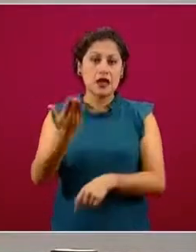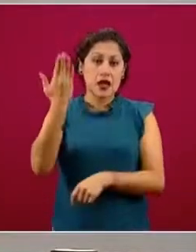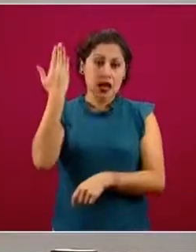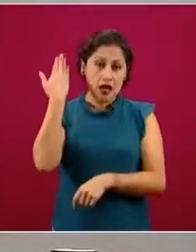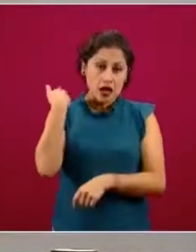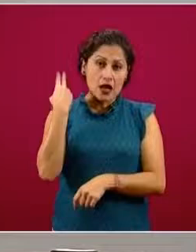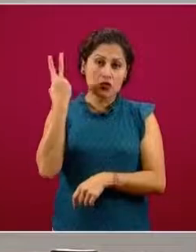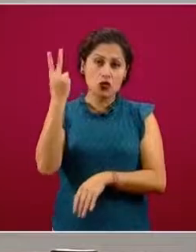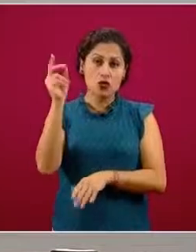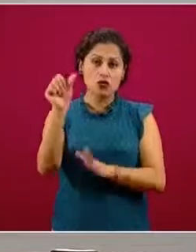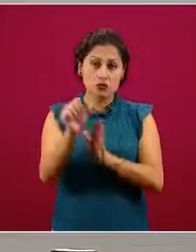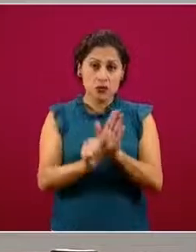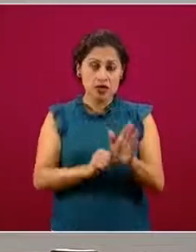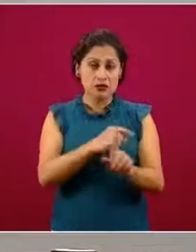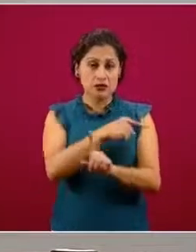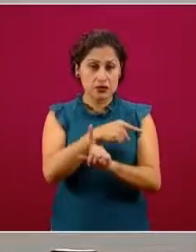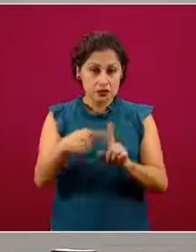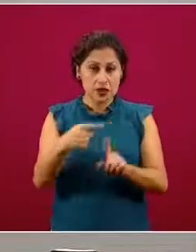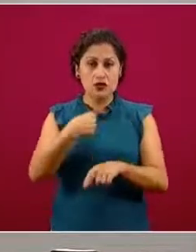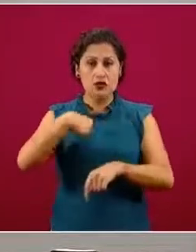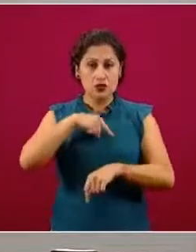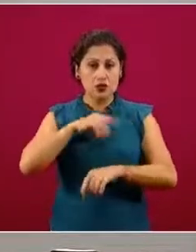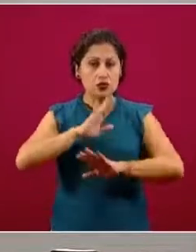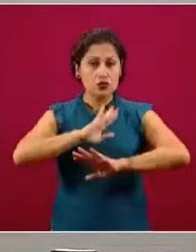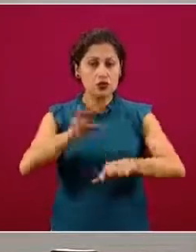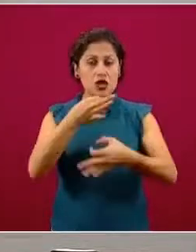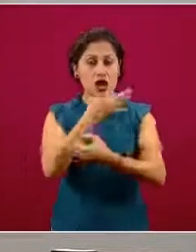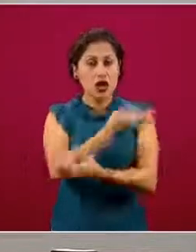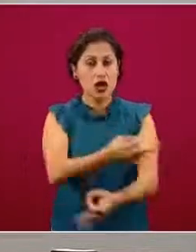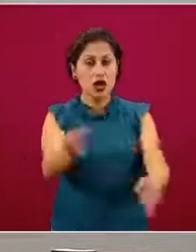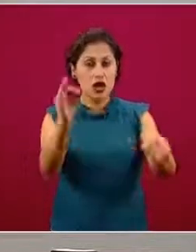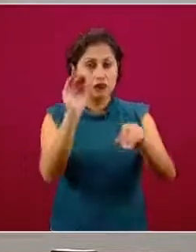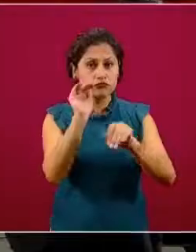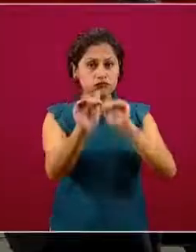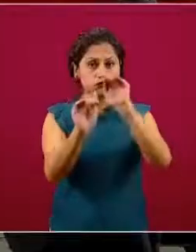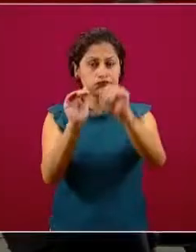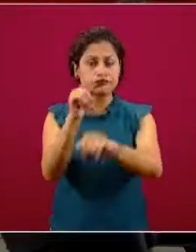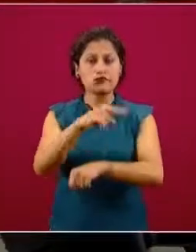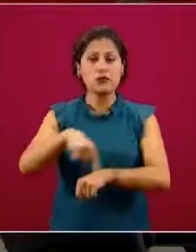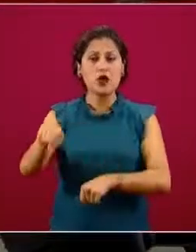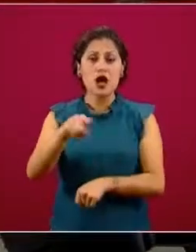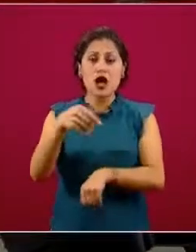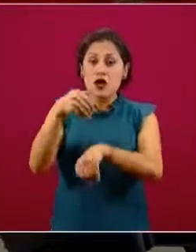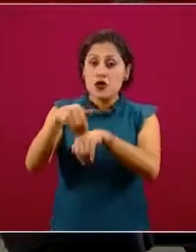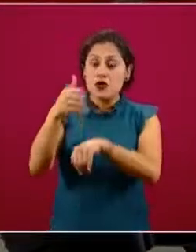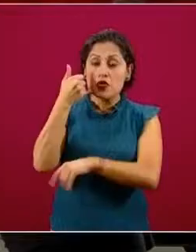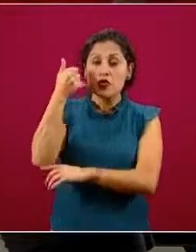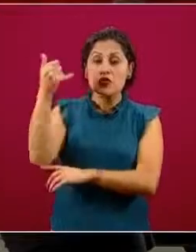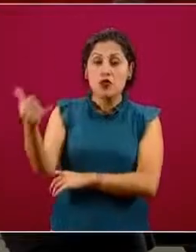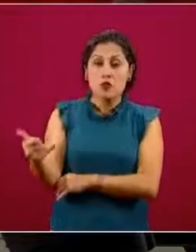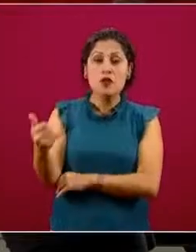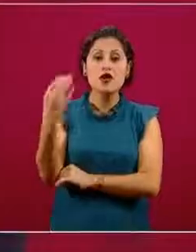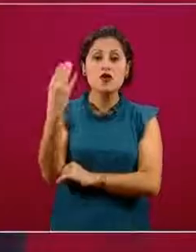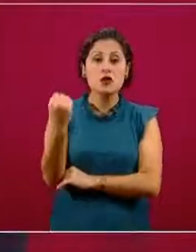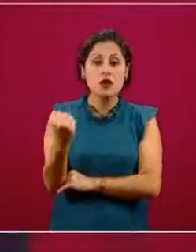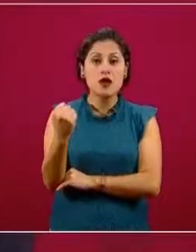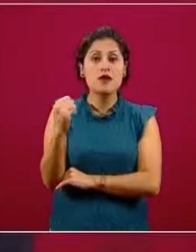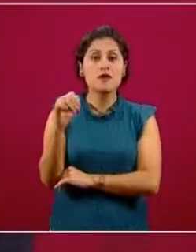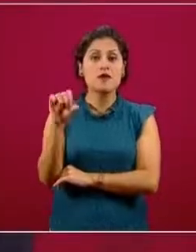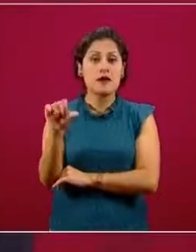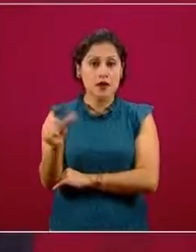y medio que en el número 911 el personal que responde está entrenado